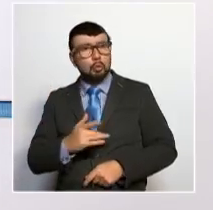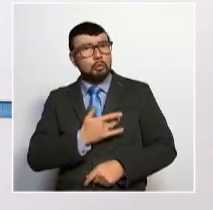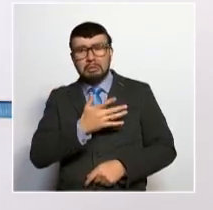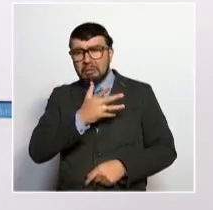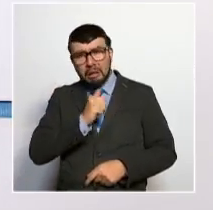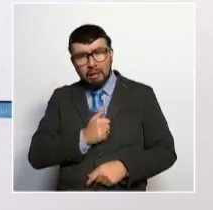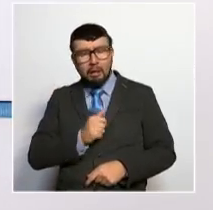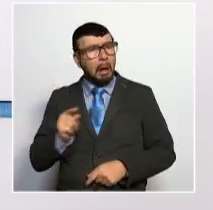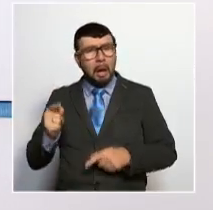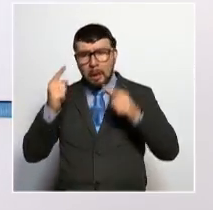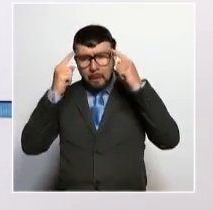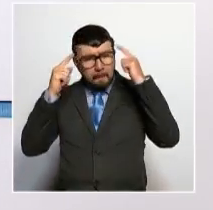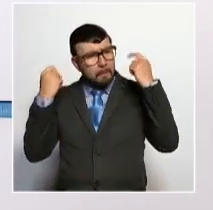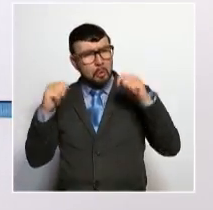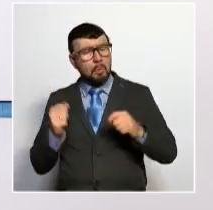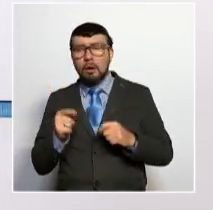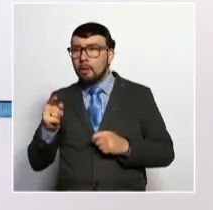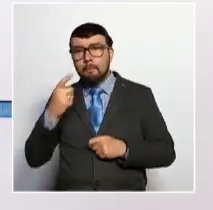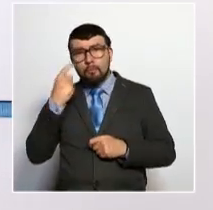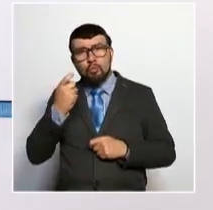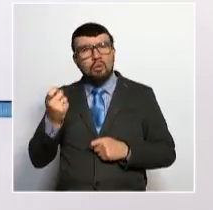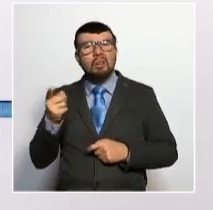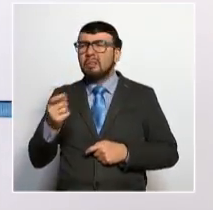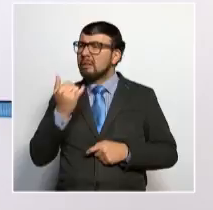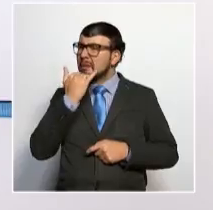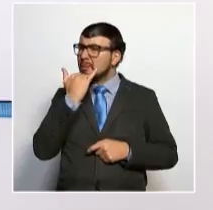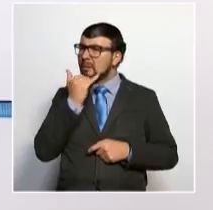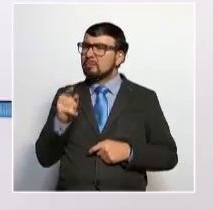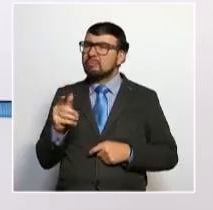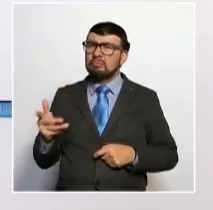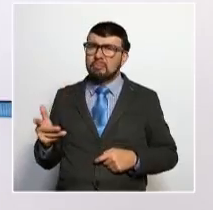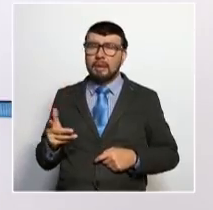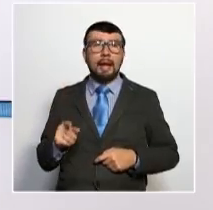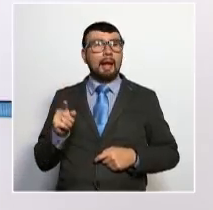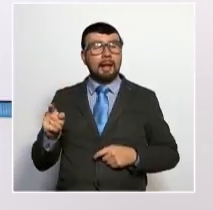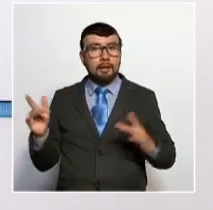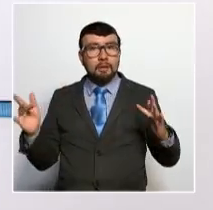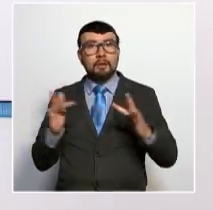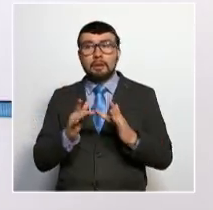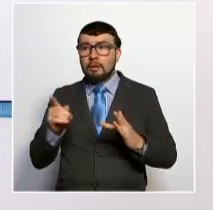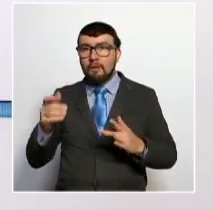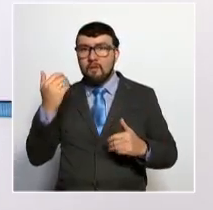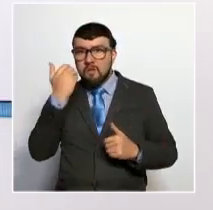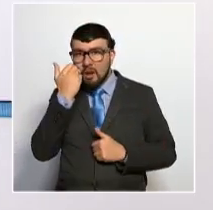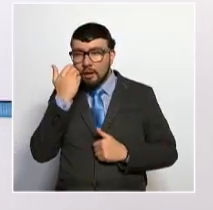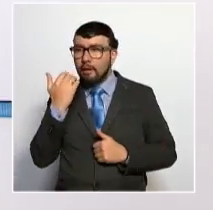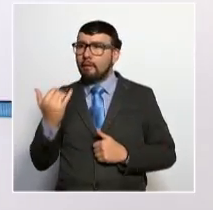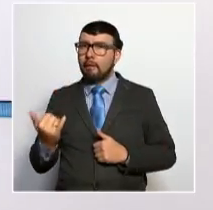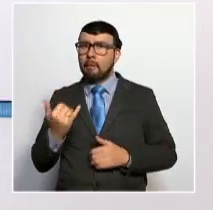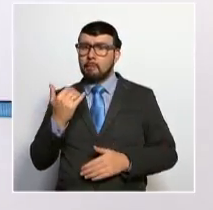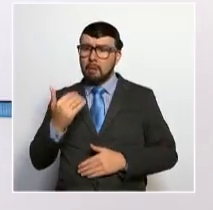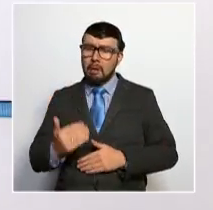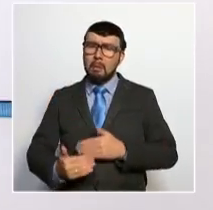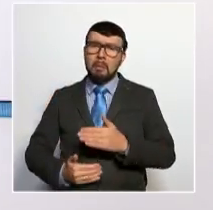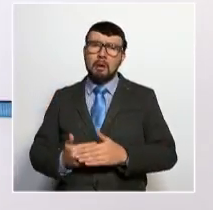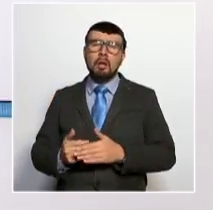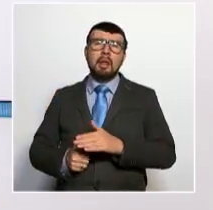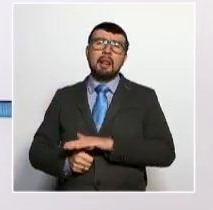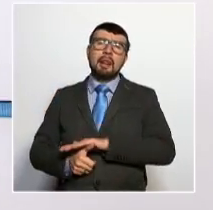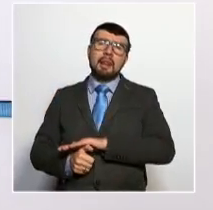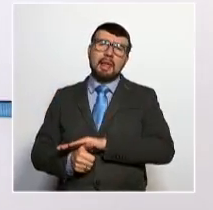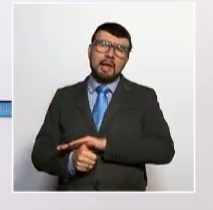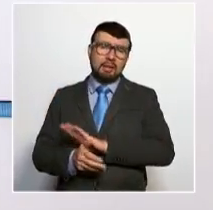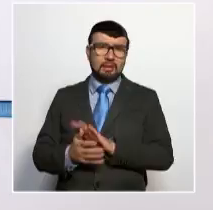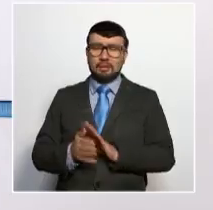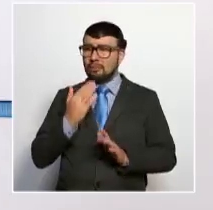a preocupar por buscar qué puede estar sucediendo, porque esta enfermedad tiene una fase de progresión muy lenta, cerca de